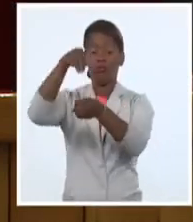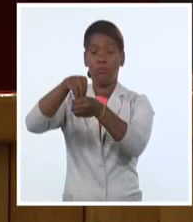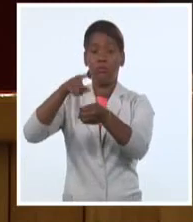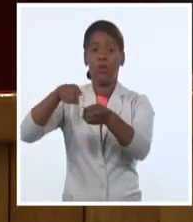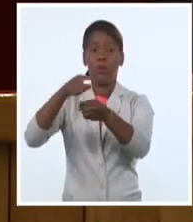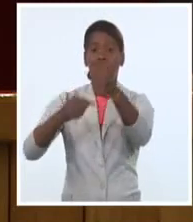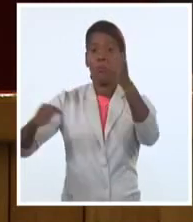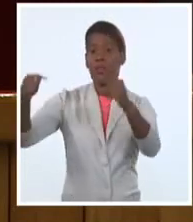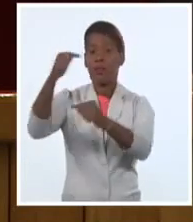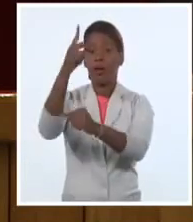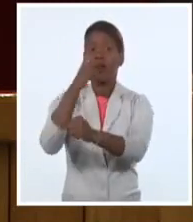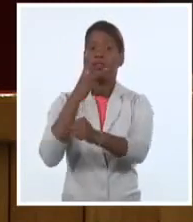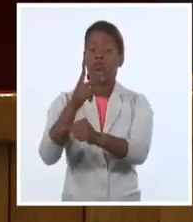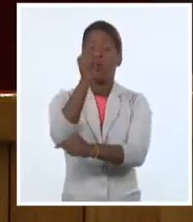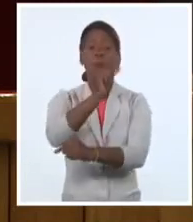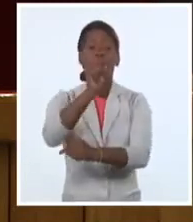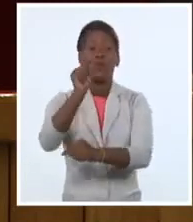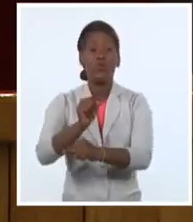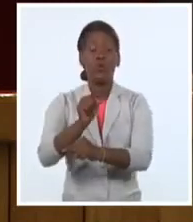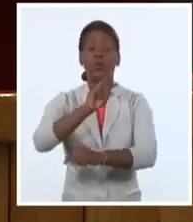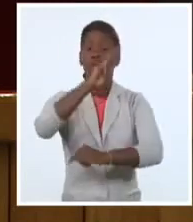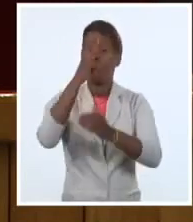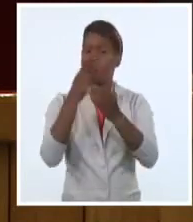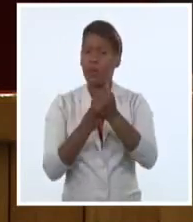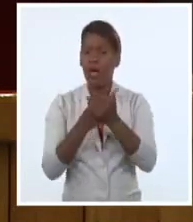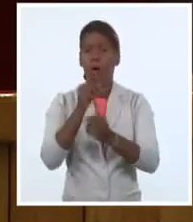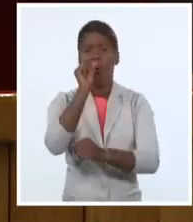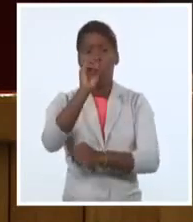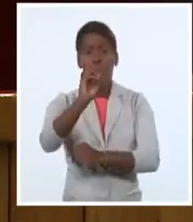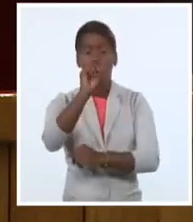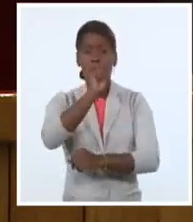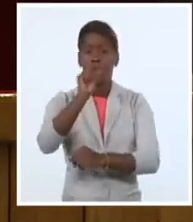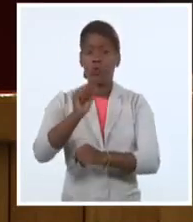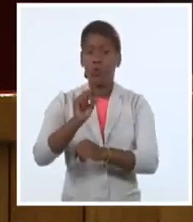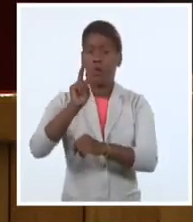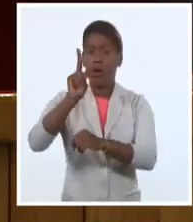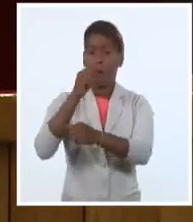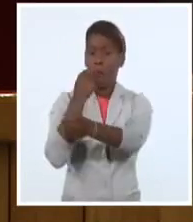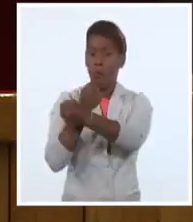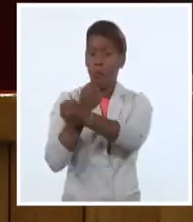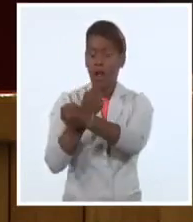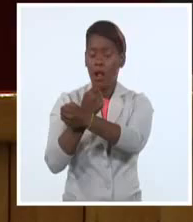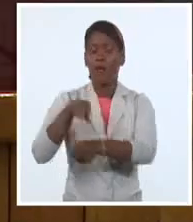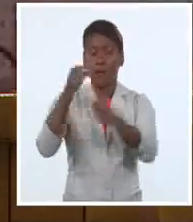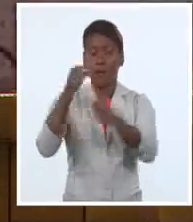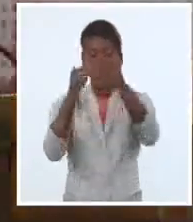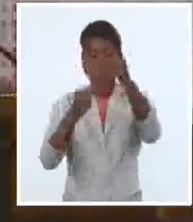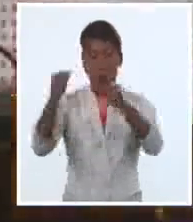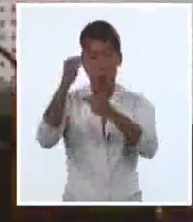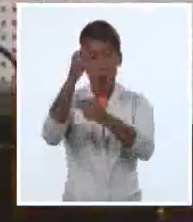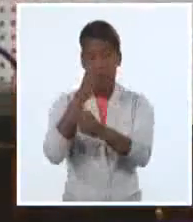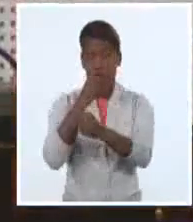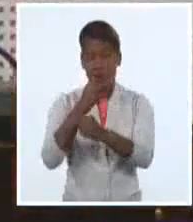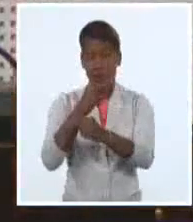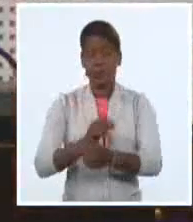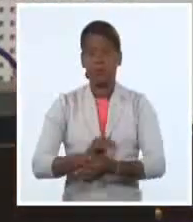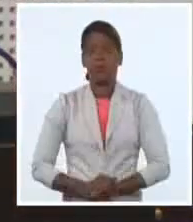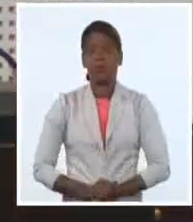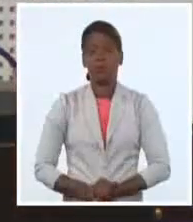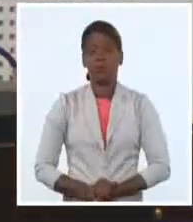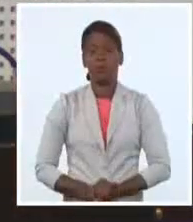la atención a los más vulnerables y consolidar la implantación de la tarea de ordenamiento, entre otras